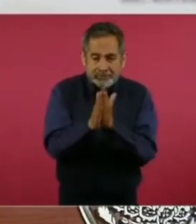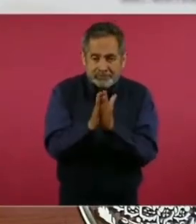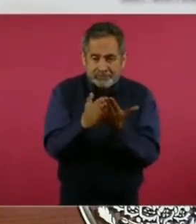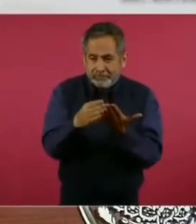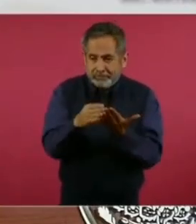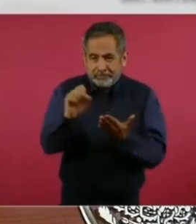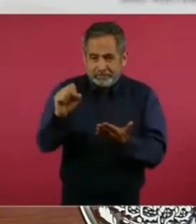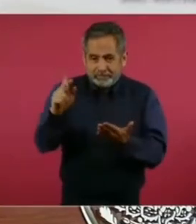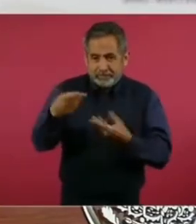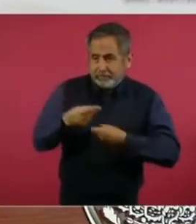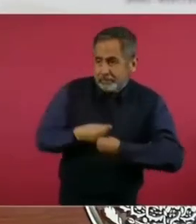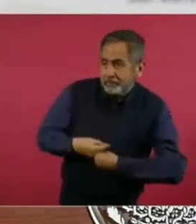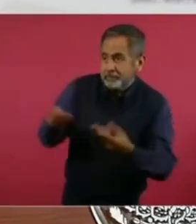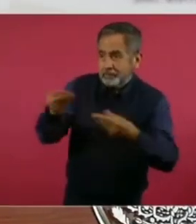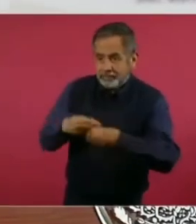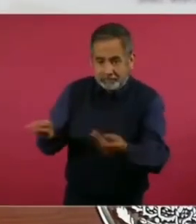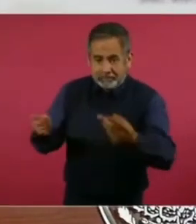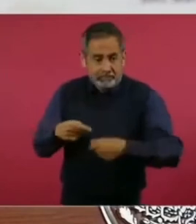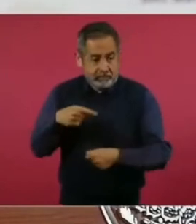de educación pública,